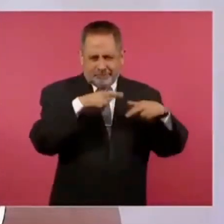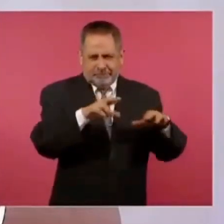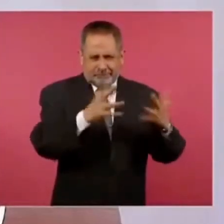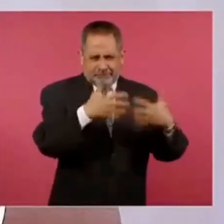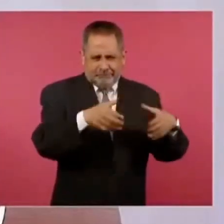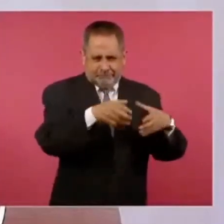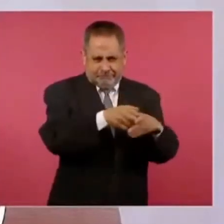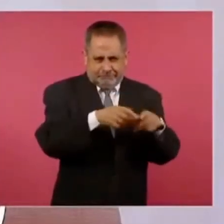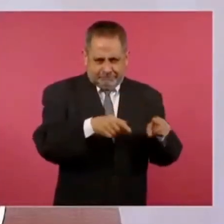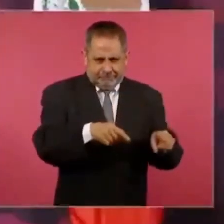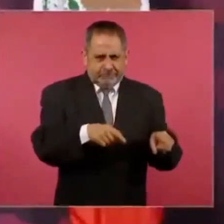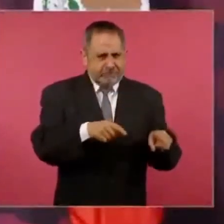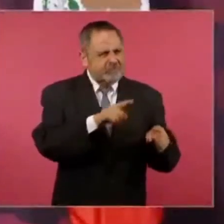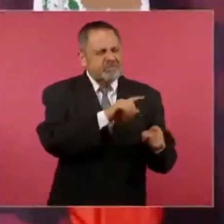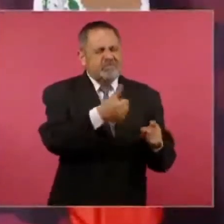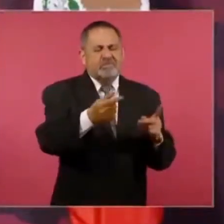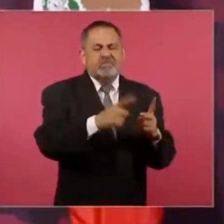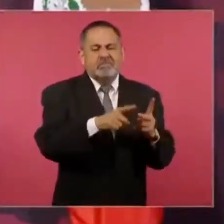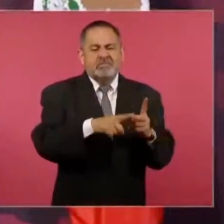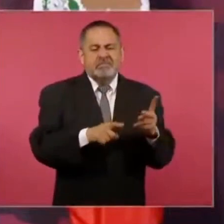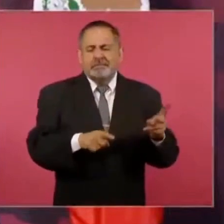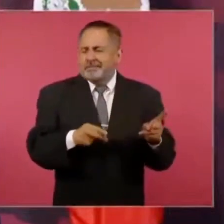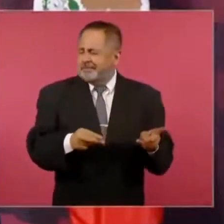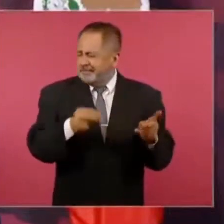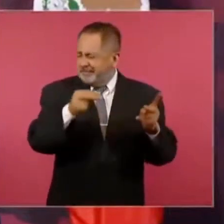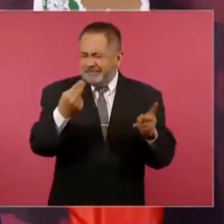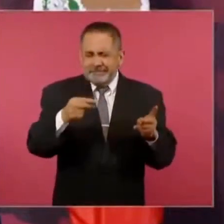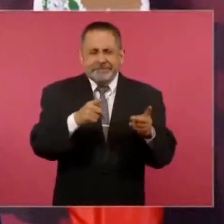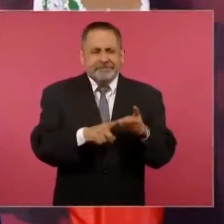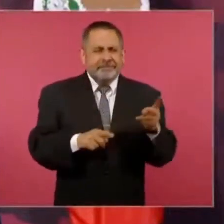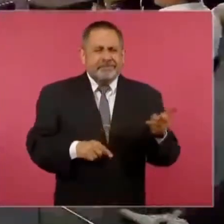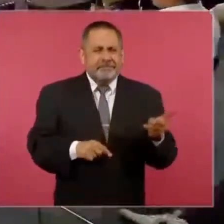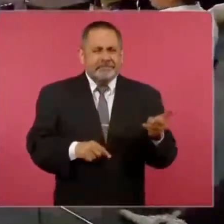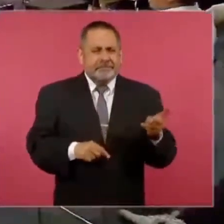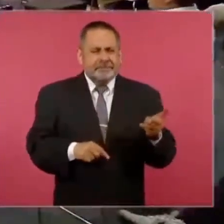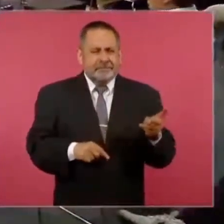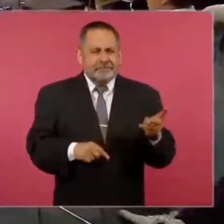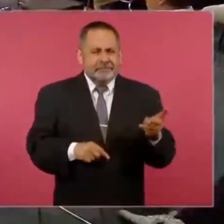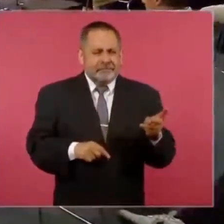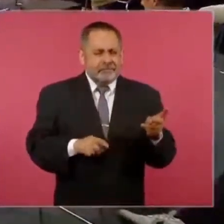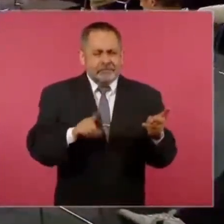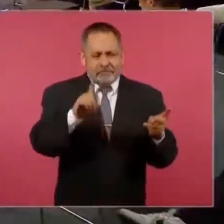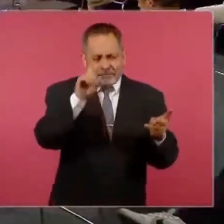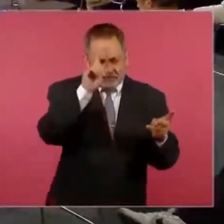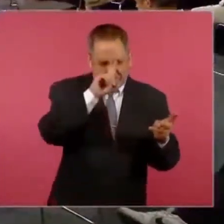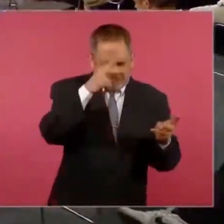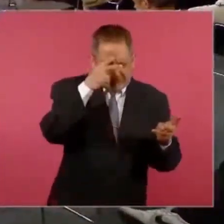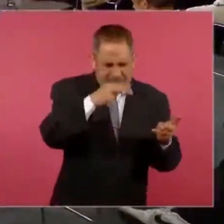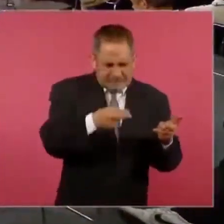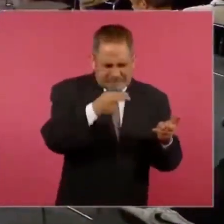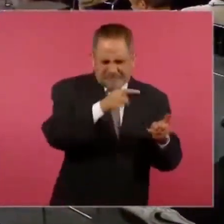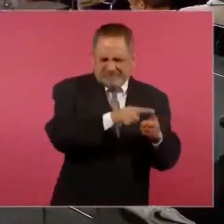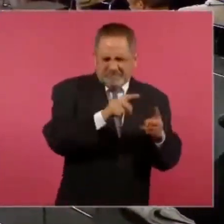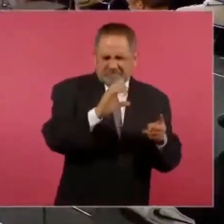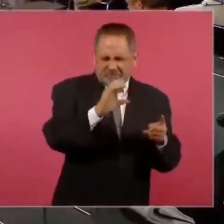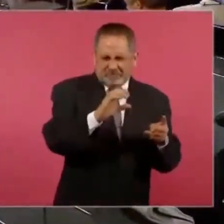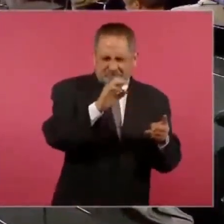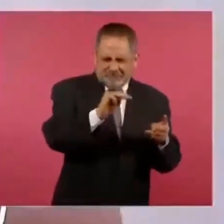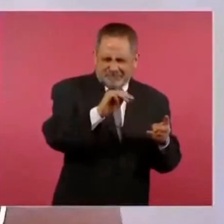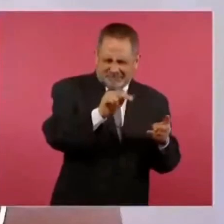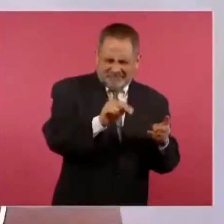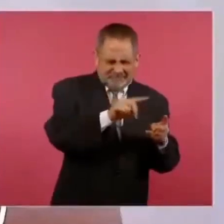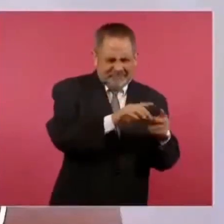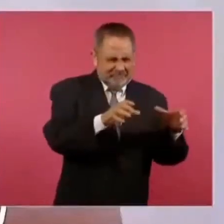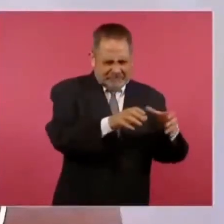y de la otra organización de negocios, Consejo Mexicano de Negocios, porque no querían